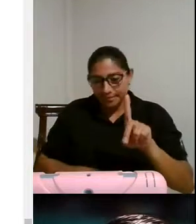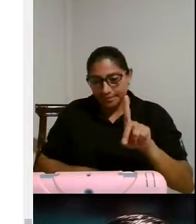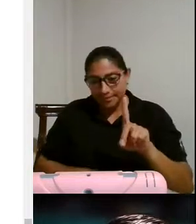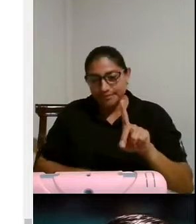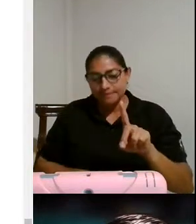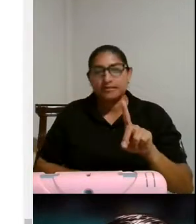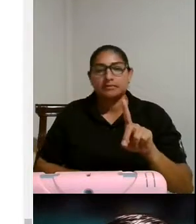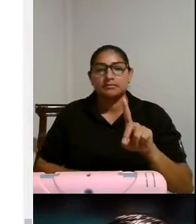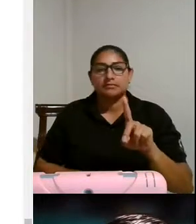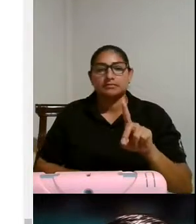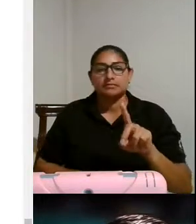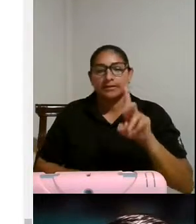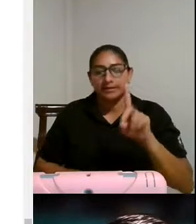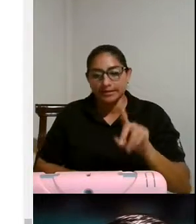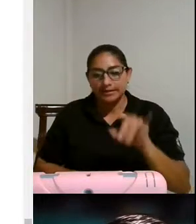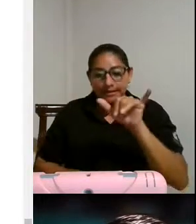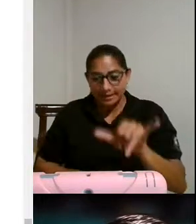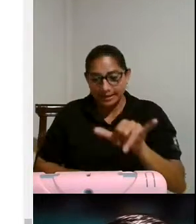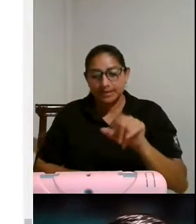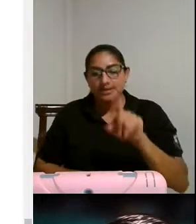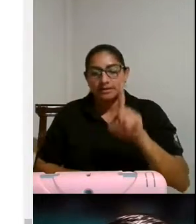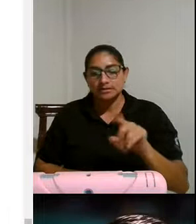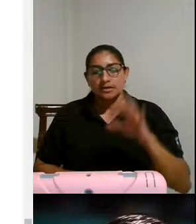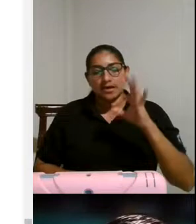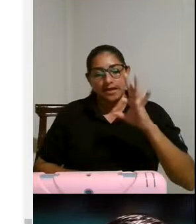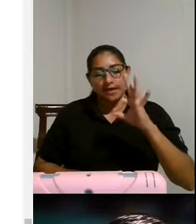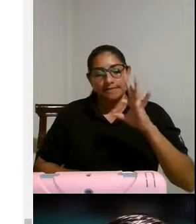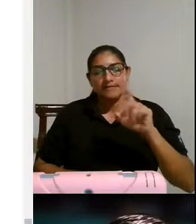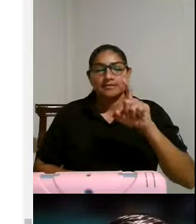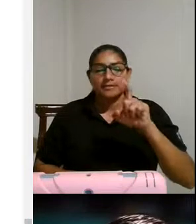dx, D sobre dx, F de X.